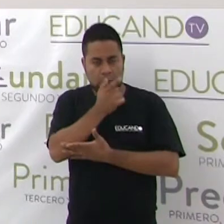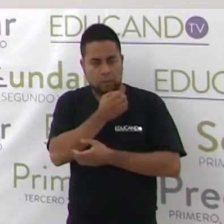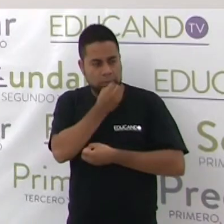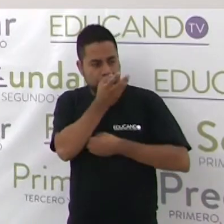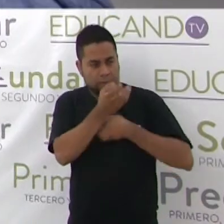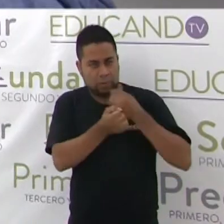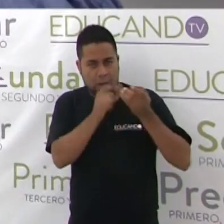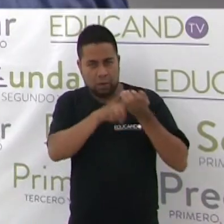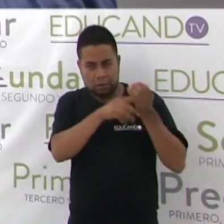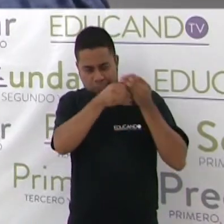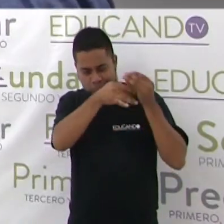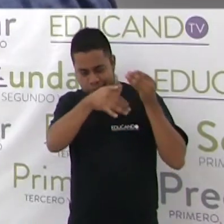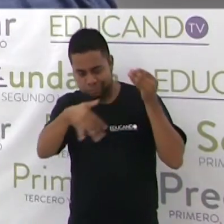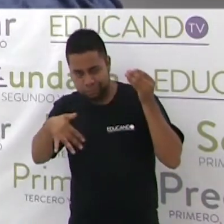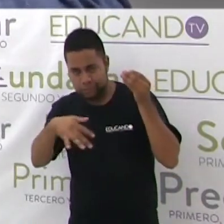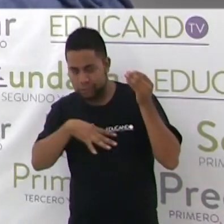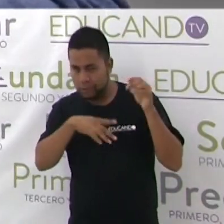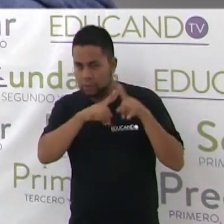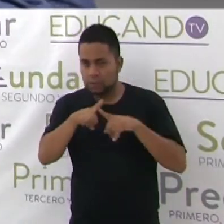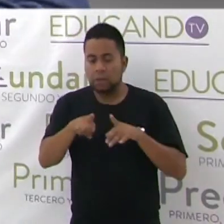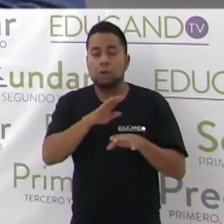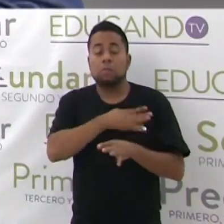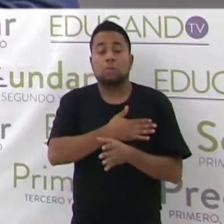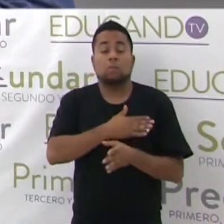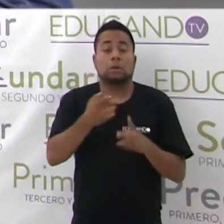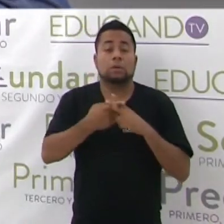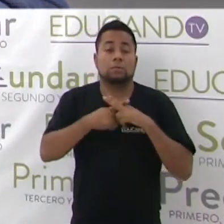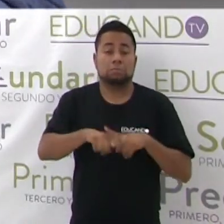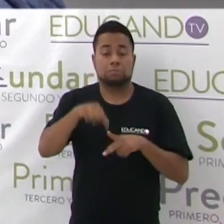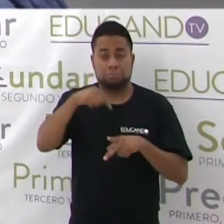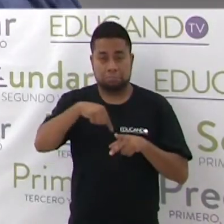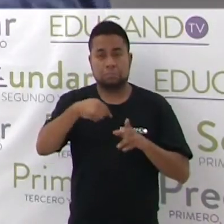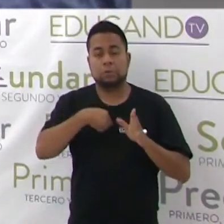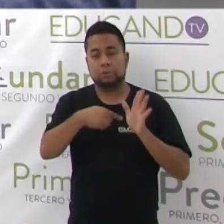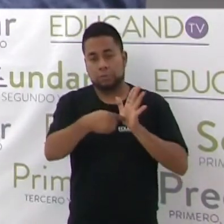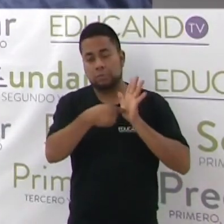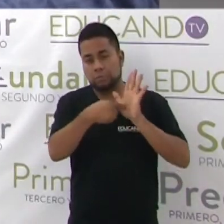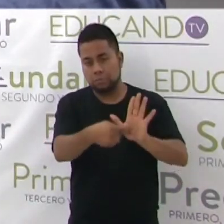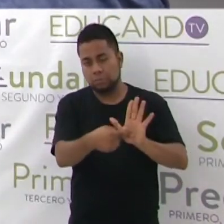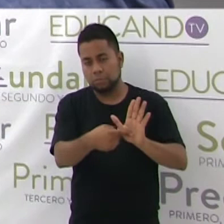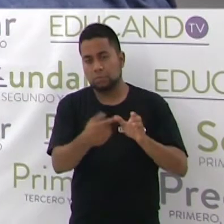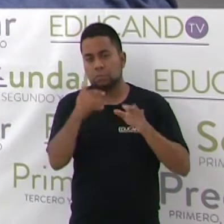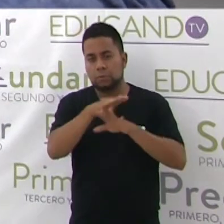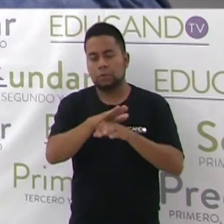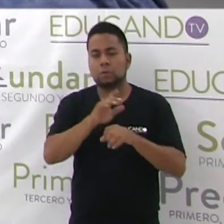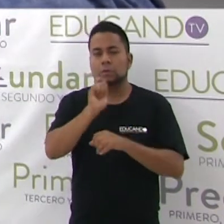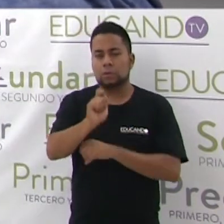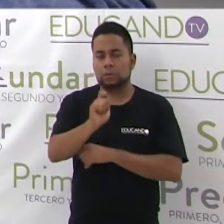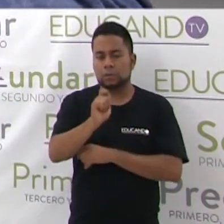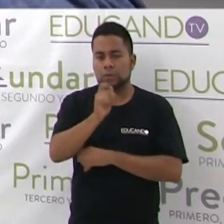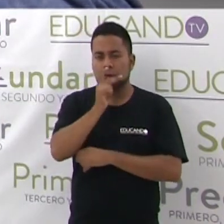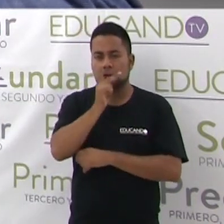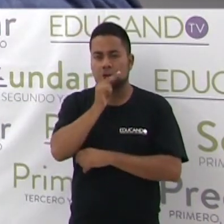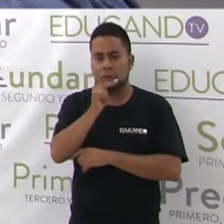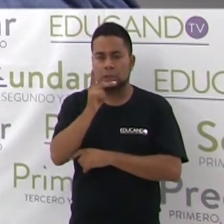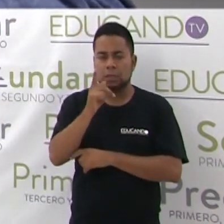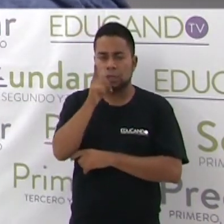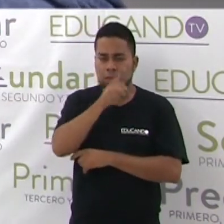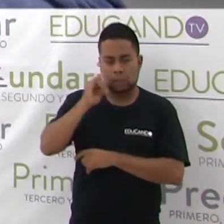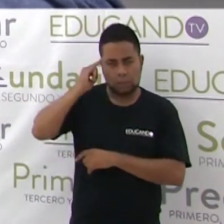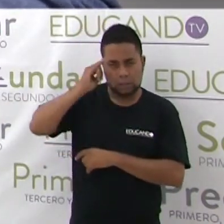maneje en Oaxaca. Bueno, vamos a empezar aquí. Te voy a mostrar sobre el chinanteco. Es una de